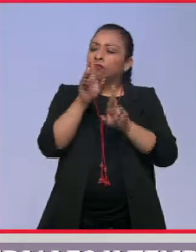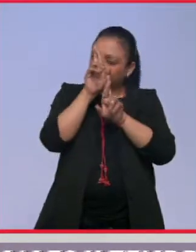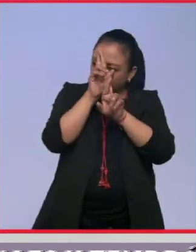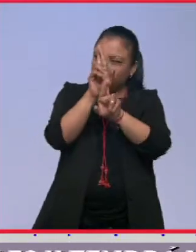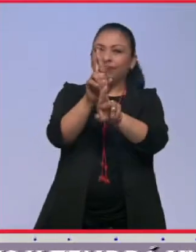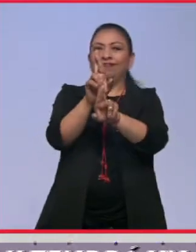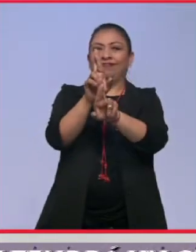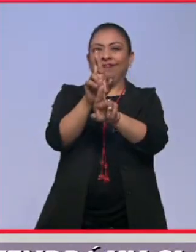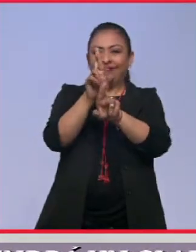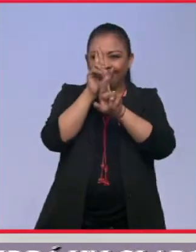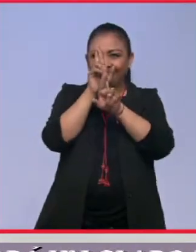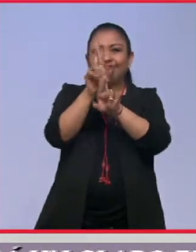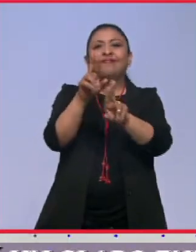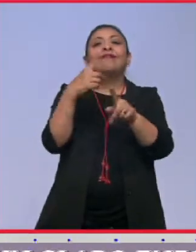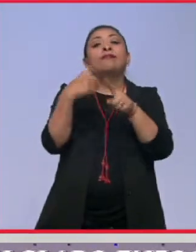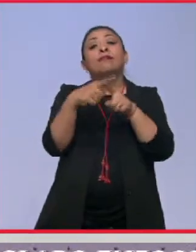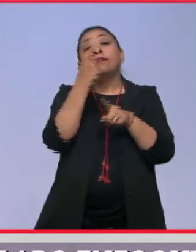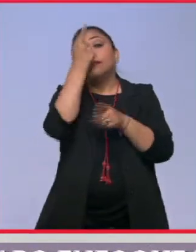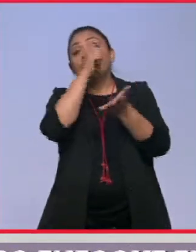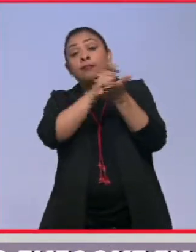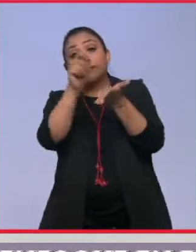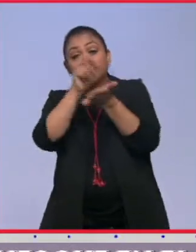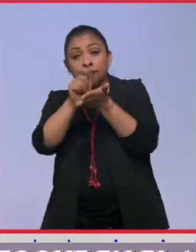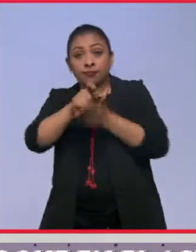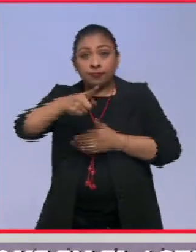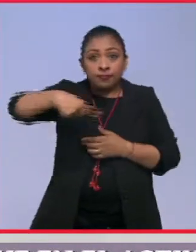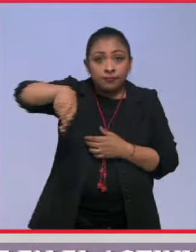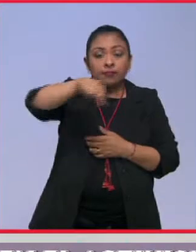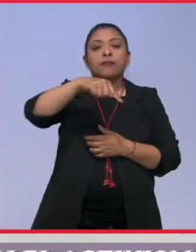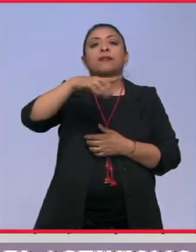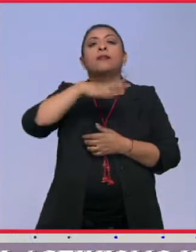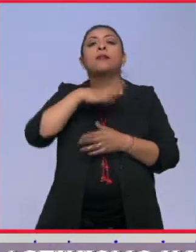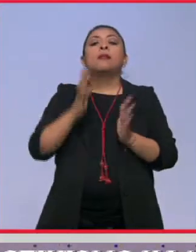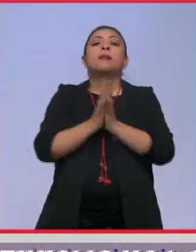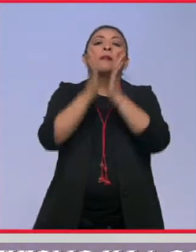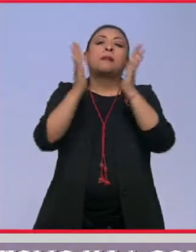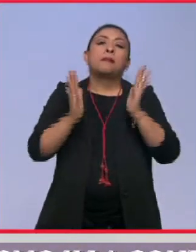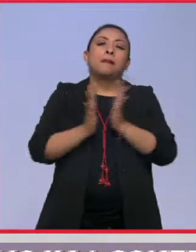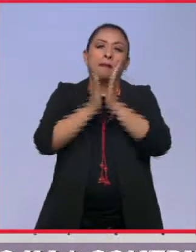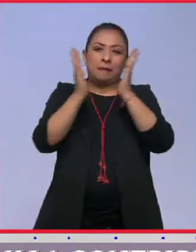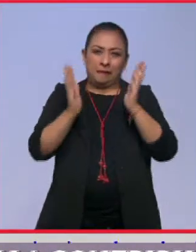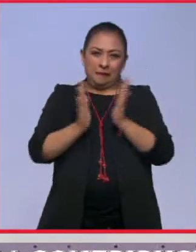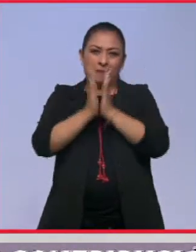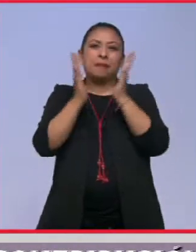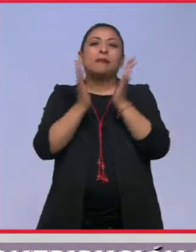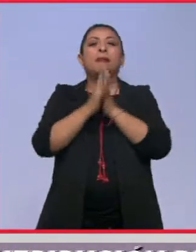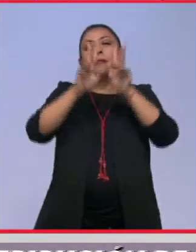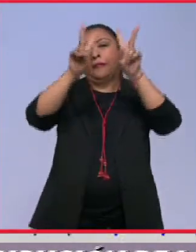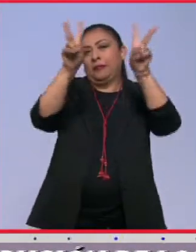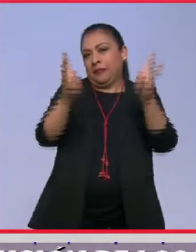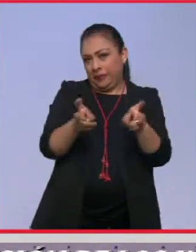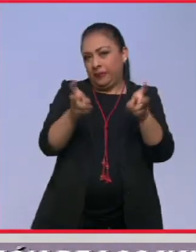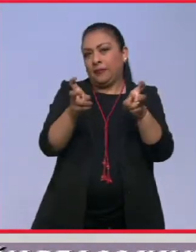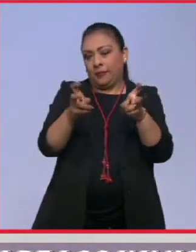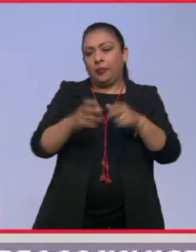homenaje, ¿no?, a escritores que han participado en el tema